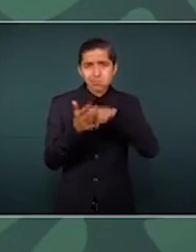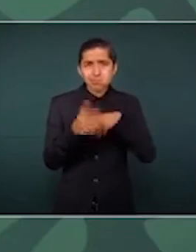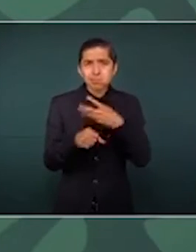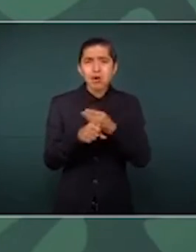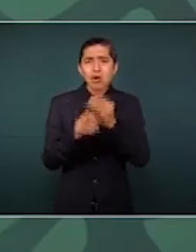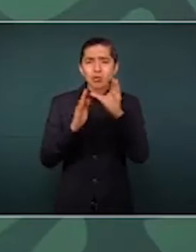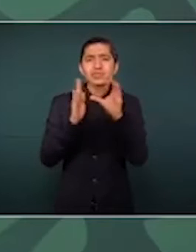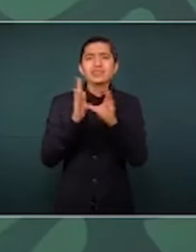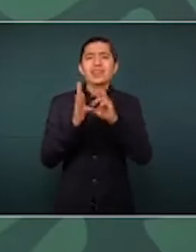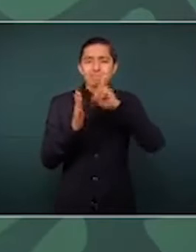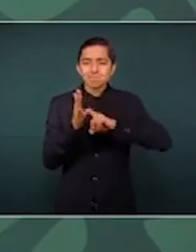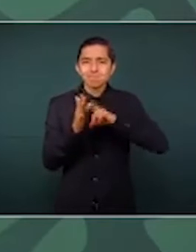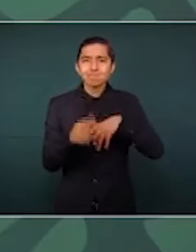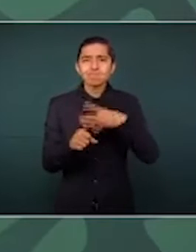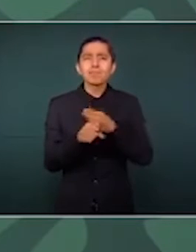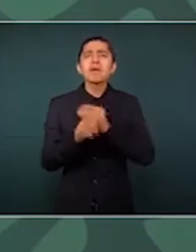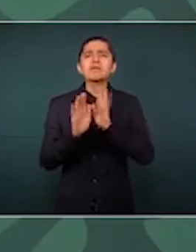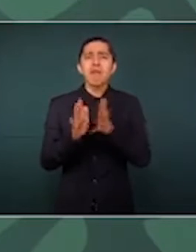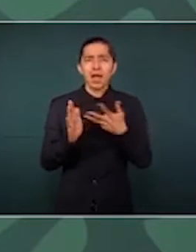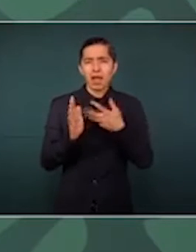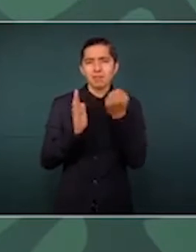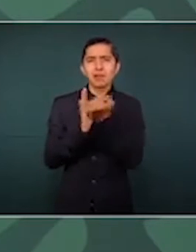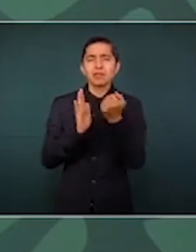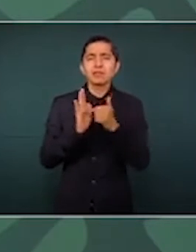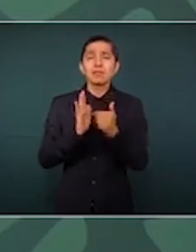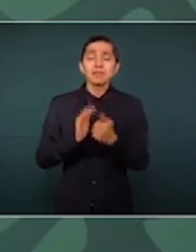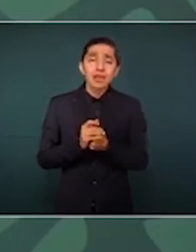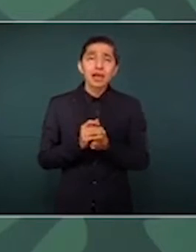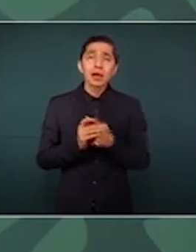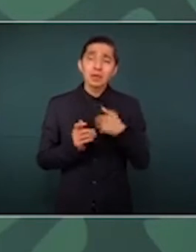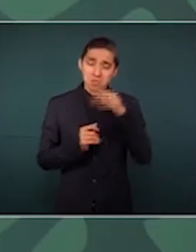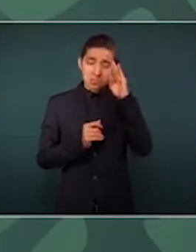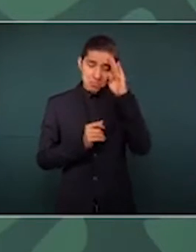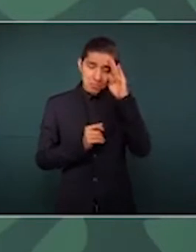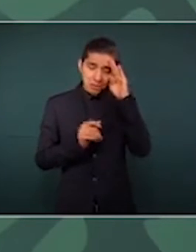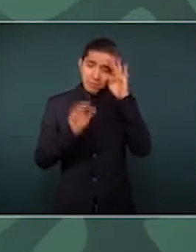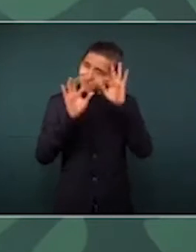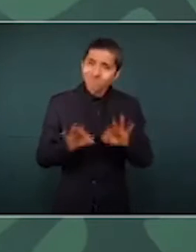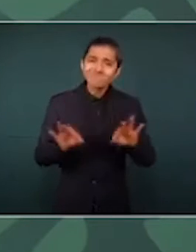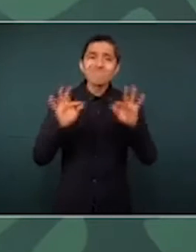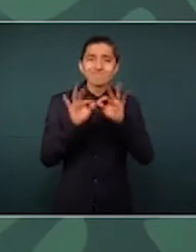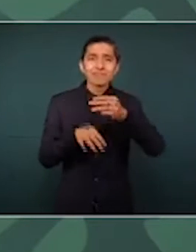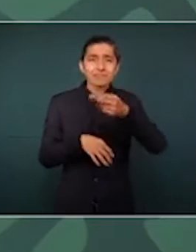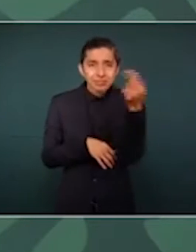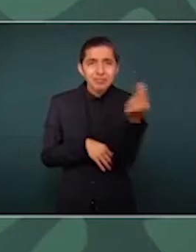y lo considero fundamental, necesario.